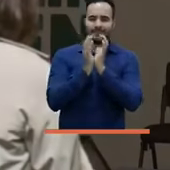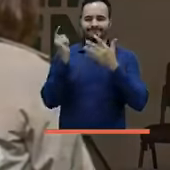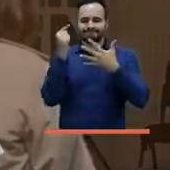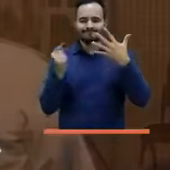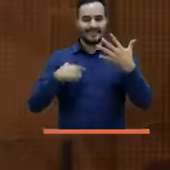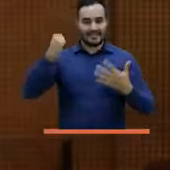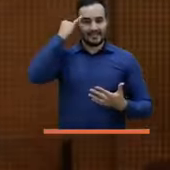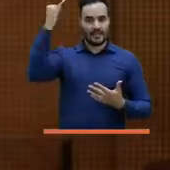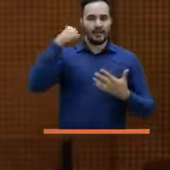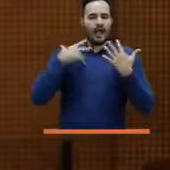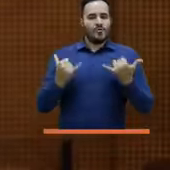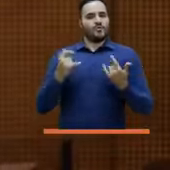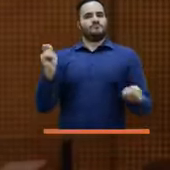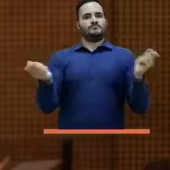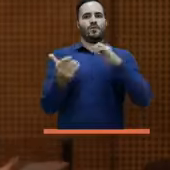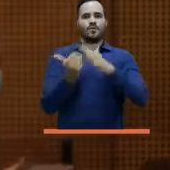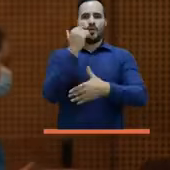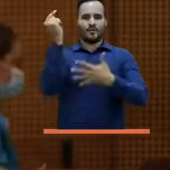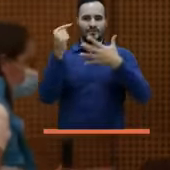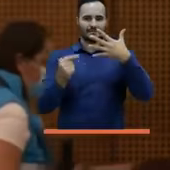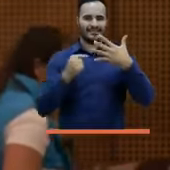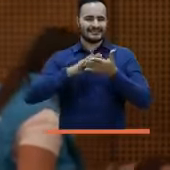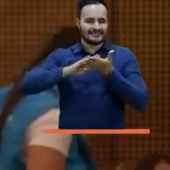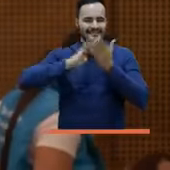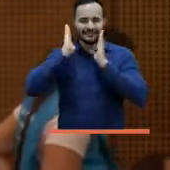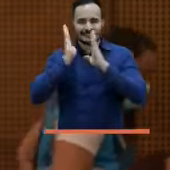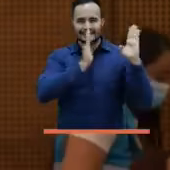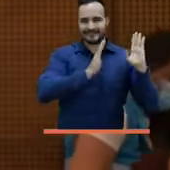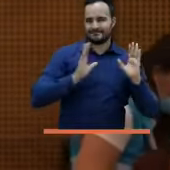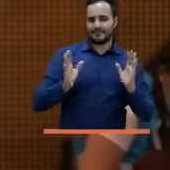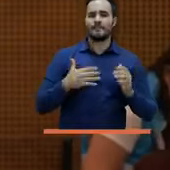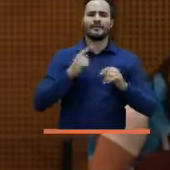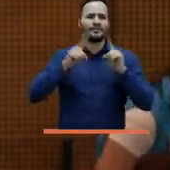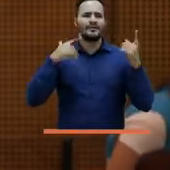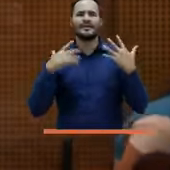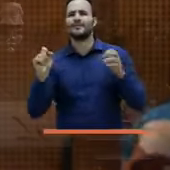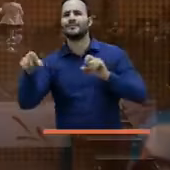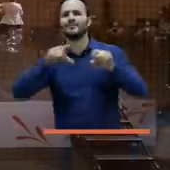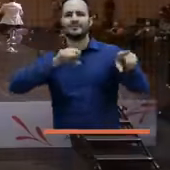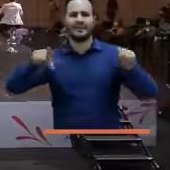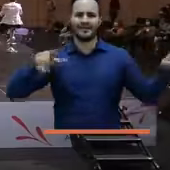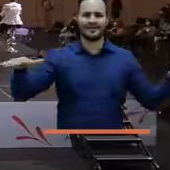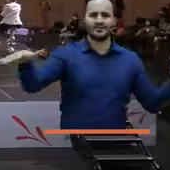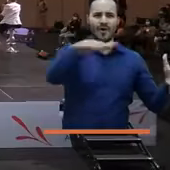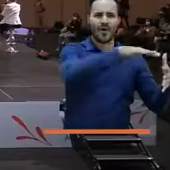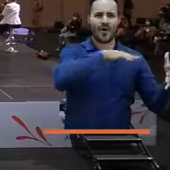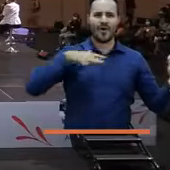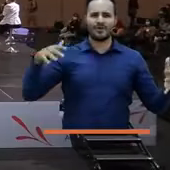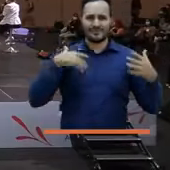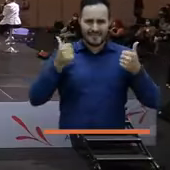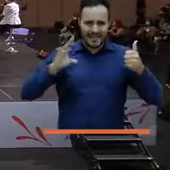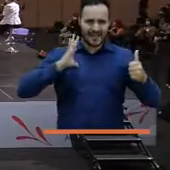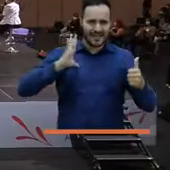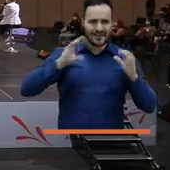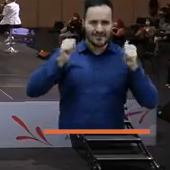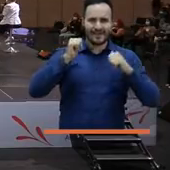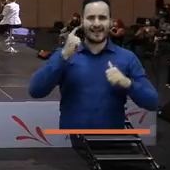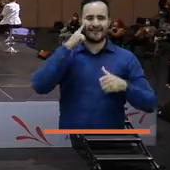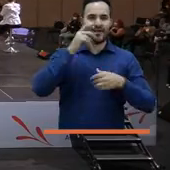han desarrollado pero yo primero les quiero preguntar ustedes están cómodos cómodas y veo mucha decepción